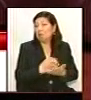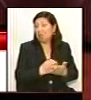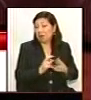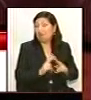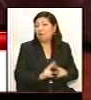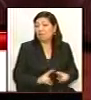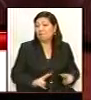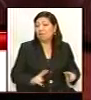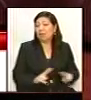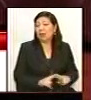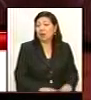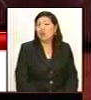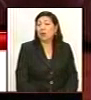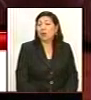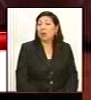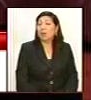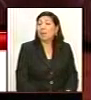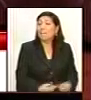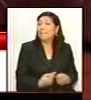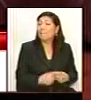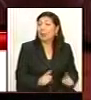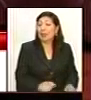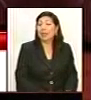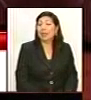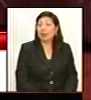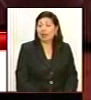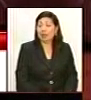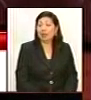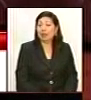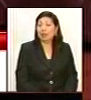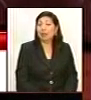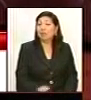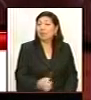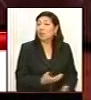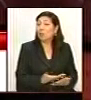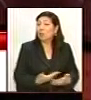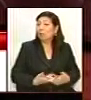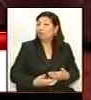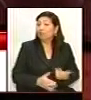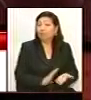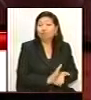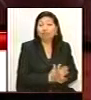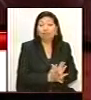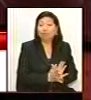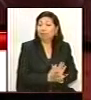valor. Pero si no hay proceso